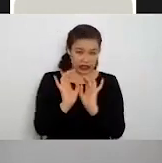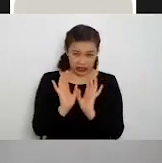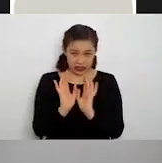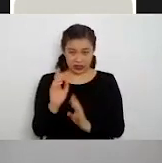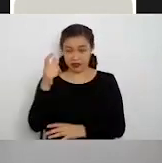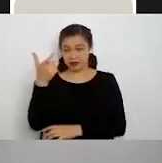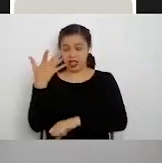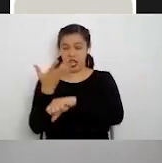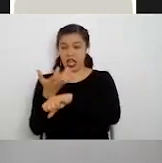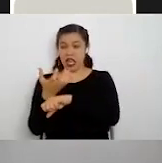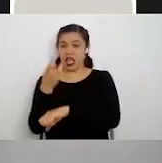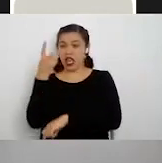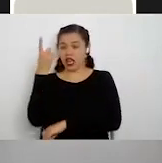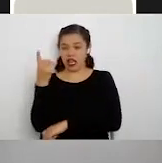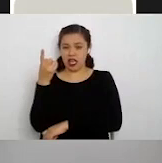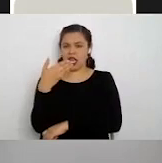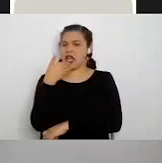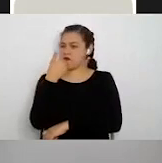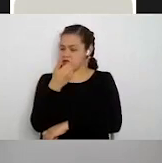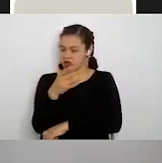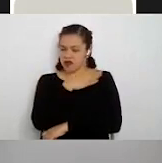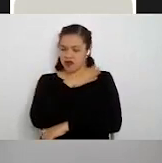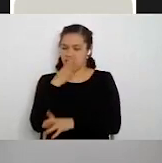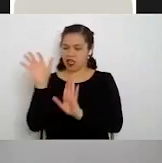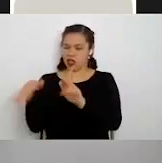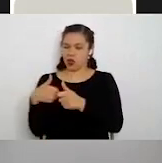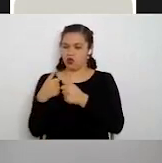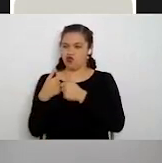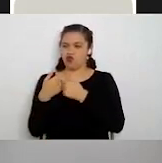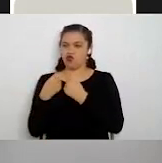Estados Unidos es suficientemente sólida.